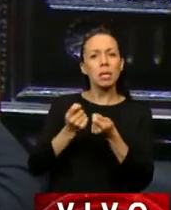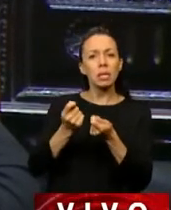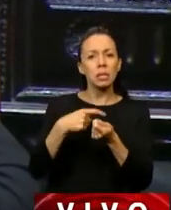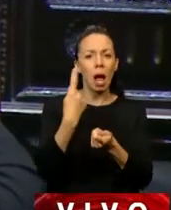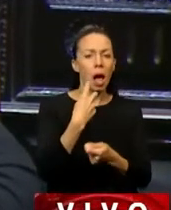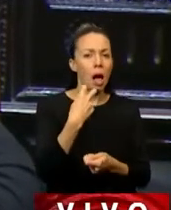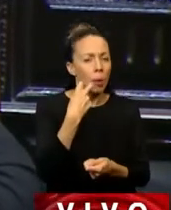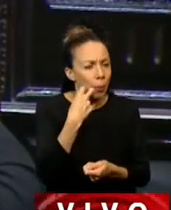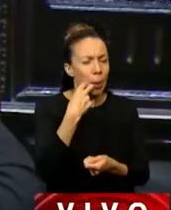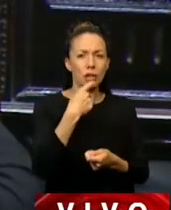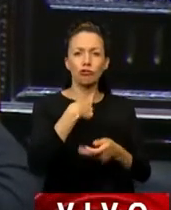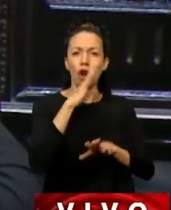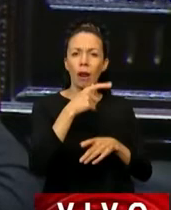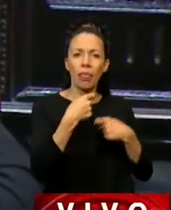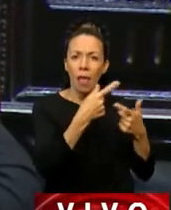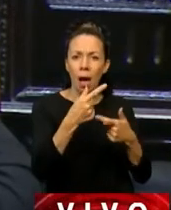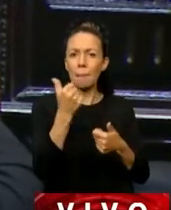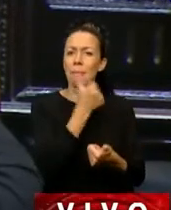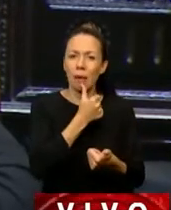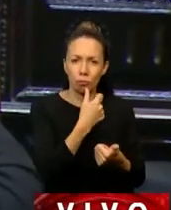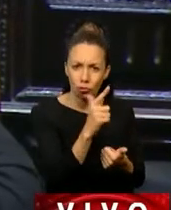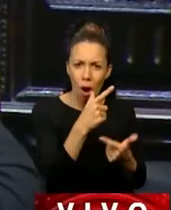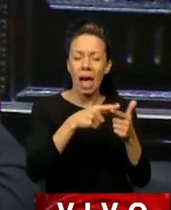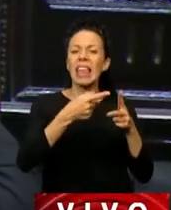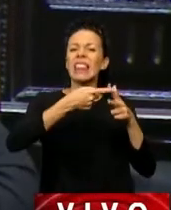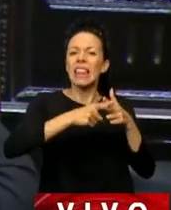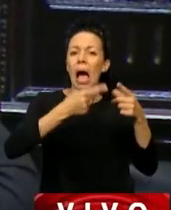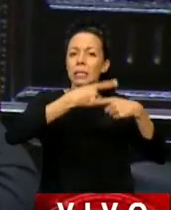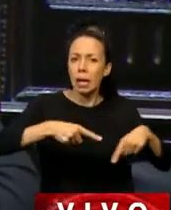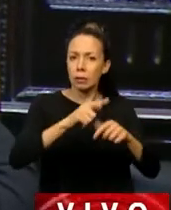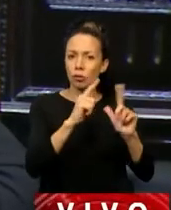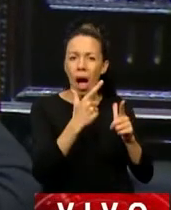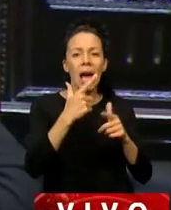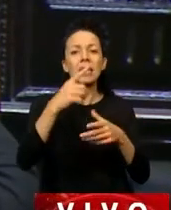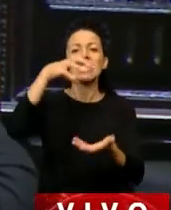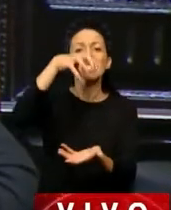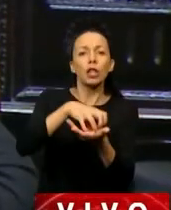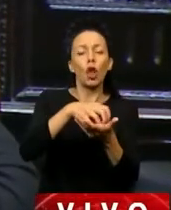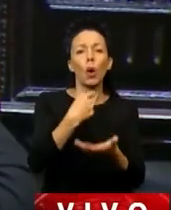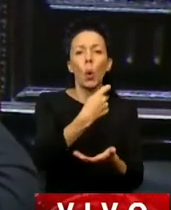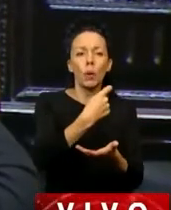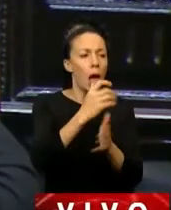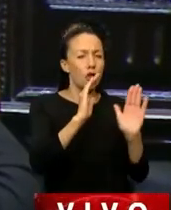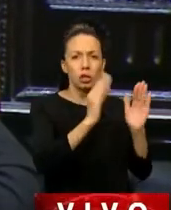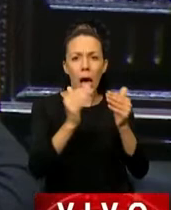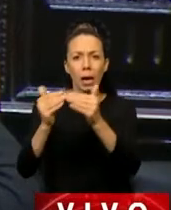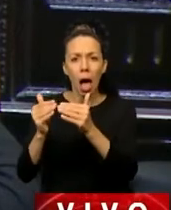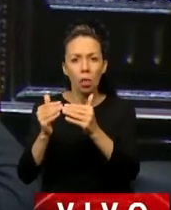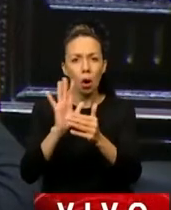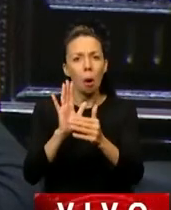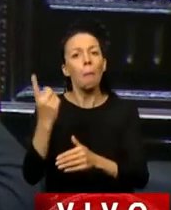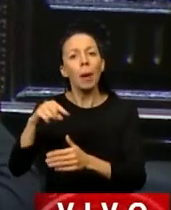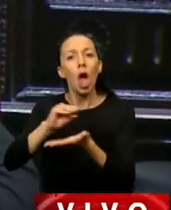hay talleres, no hay medicamentos, están cerrados los centros de jubilados y decide aumentar el